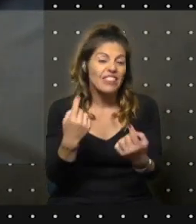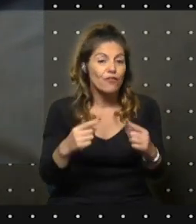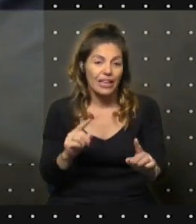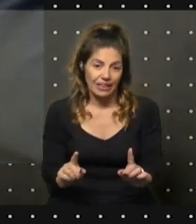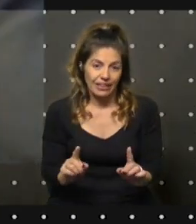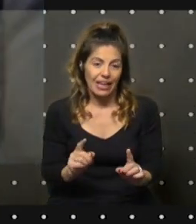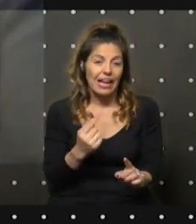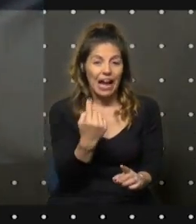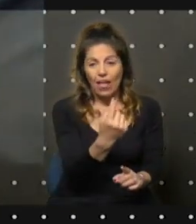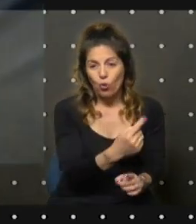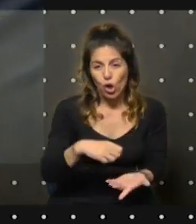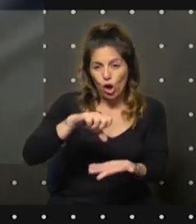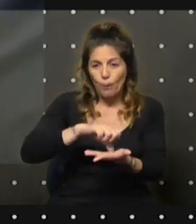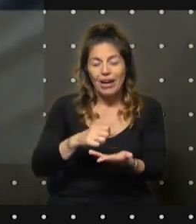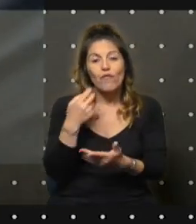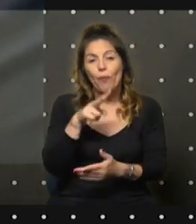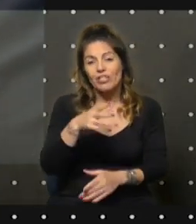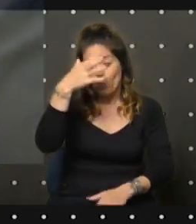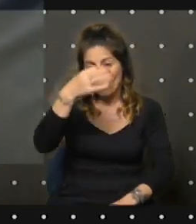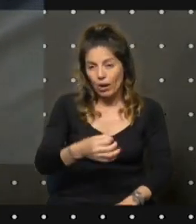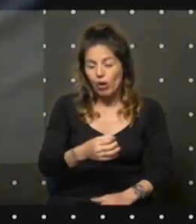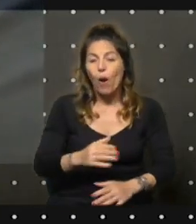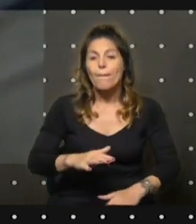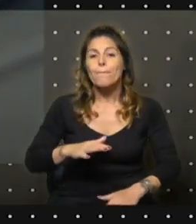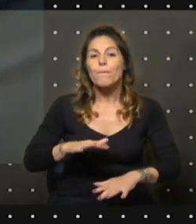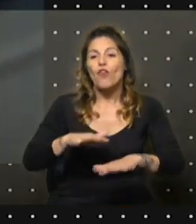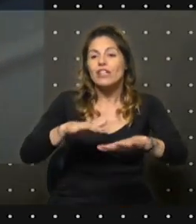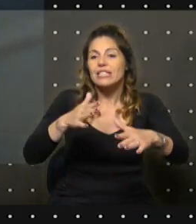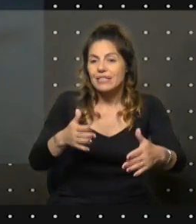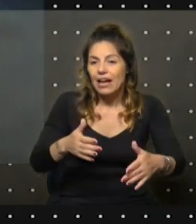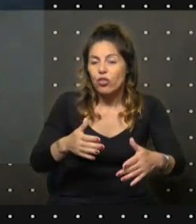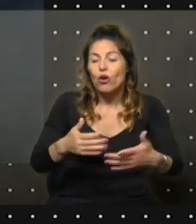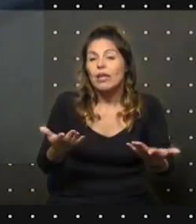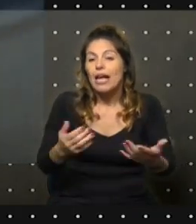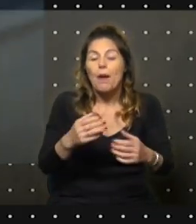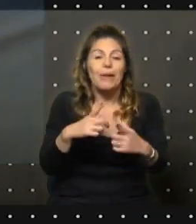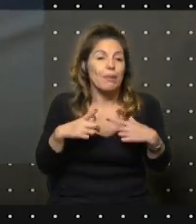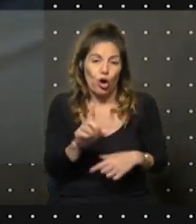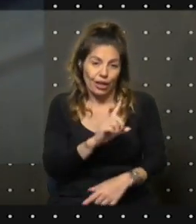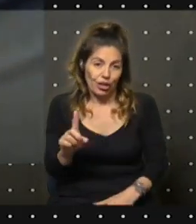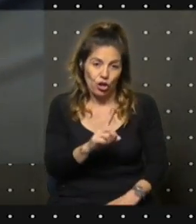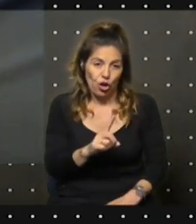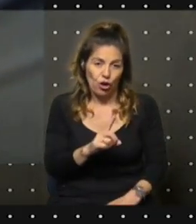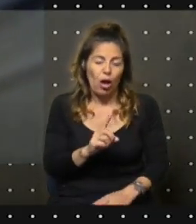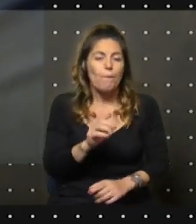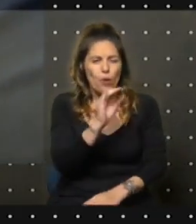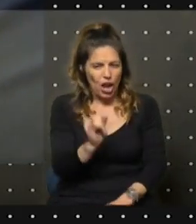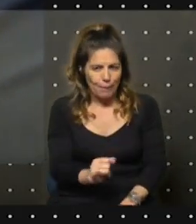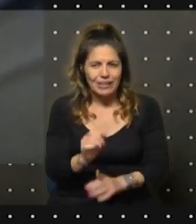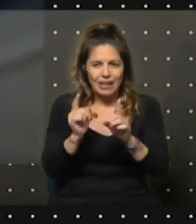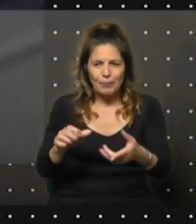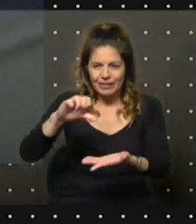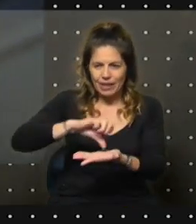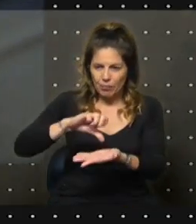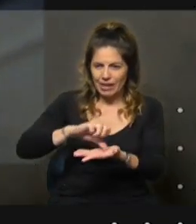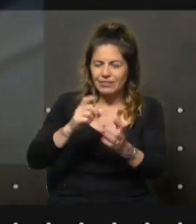vos ves acá un pueblo movilizado bancando este proyecto así que bueno Esperamos que no que no suceda por la paz también de de del país No